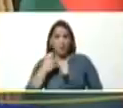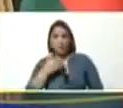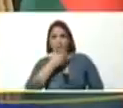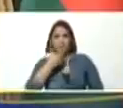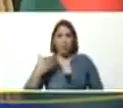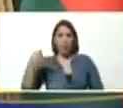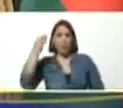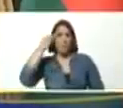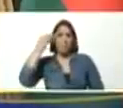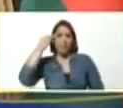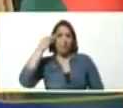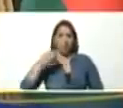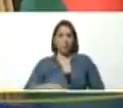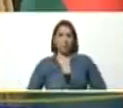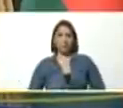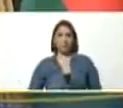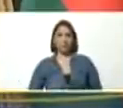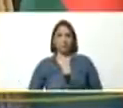mentes,